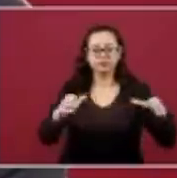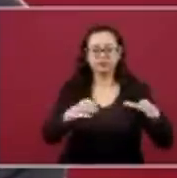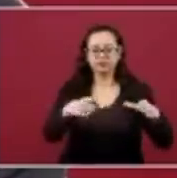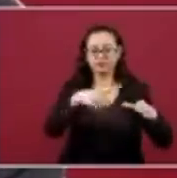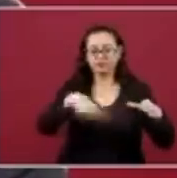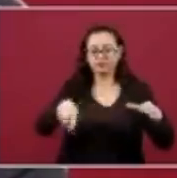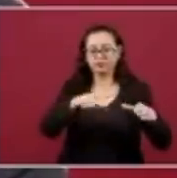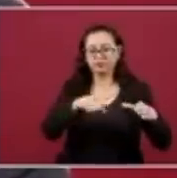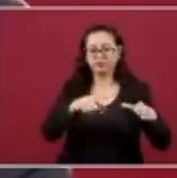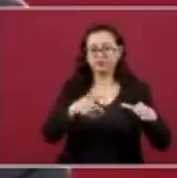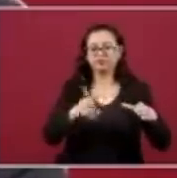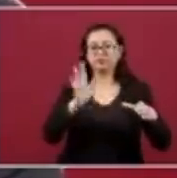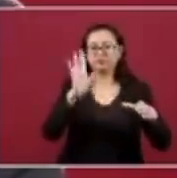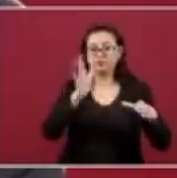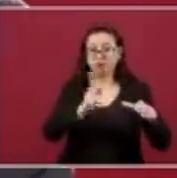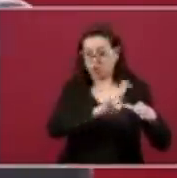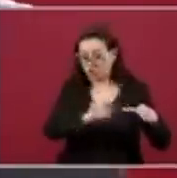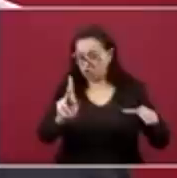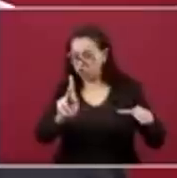están recibiendo, no todos, pero